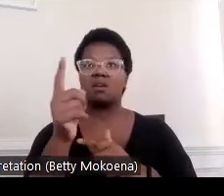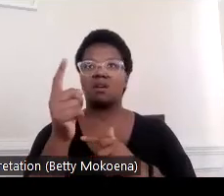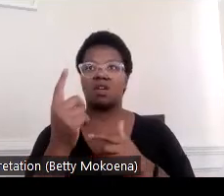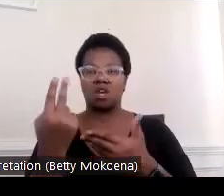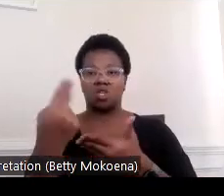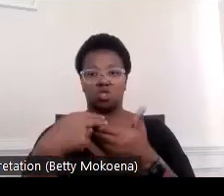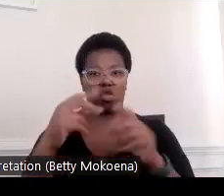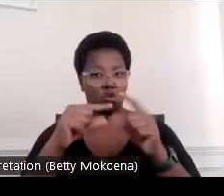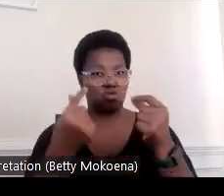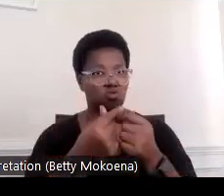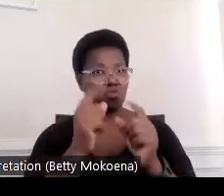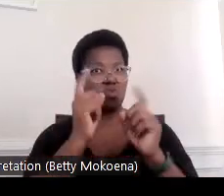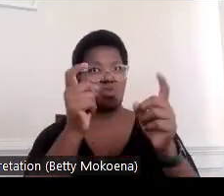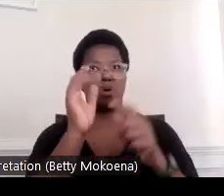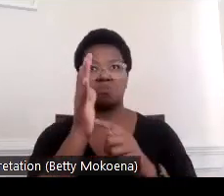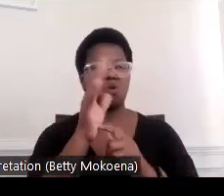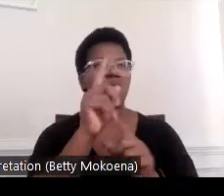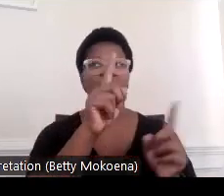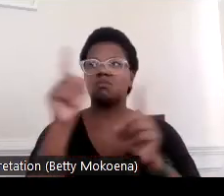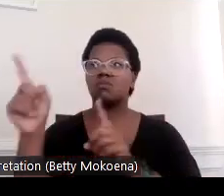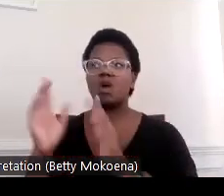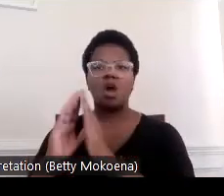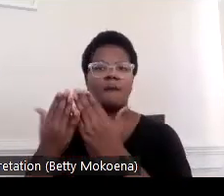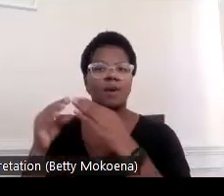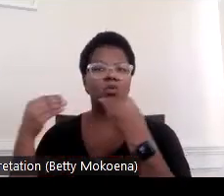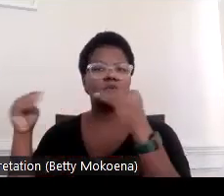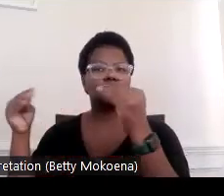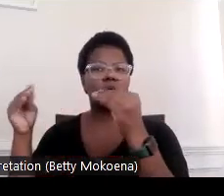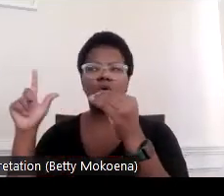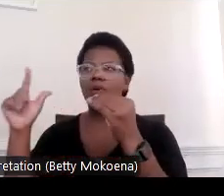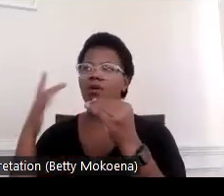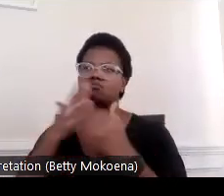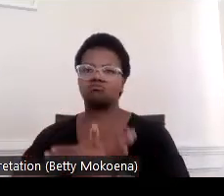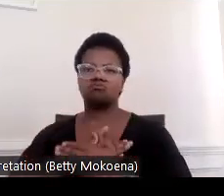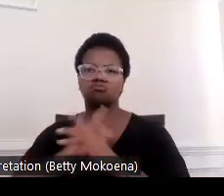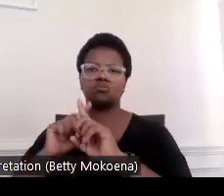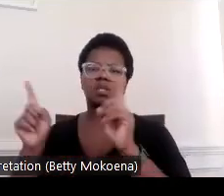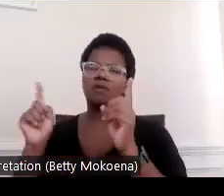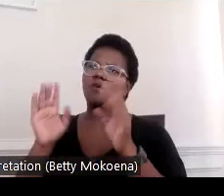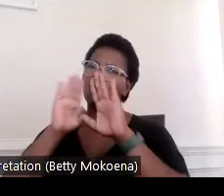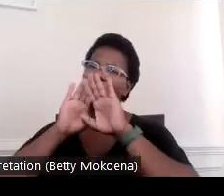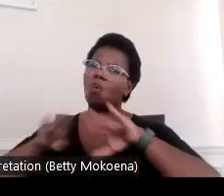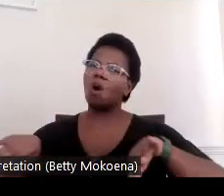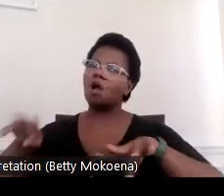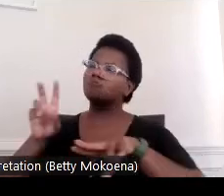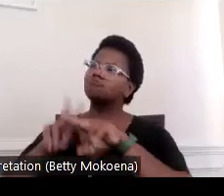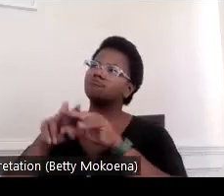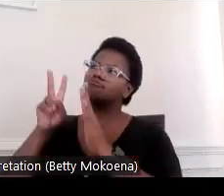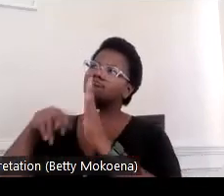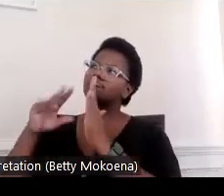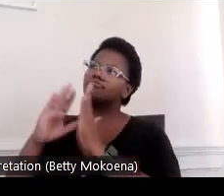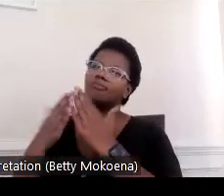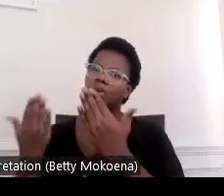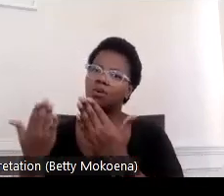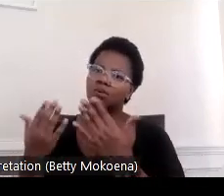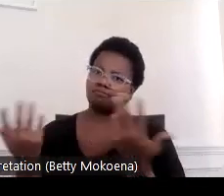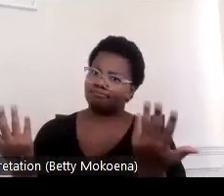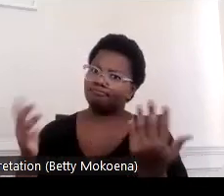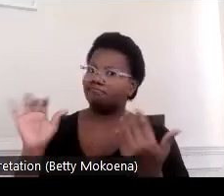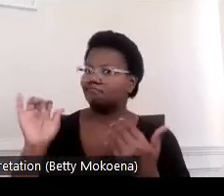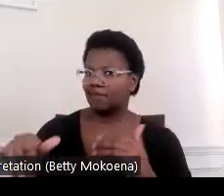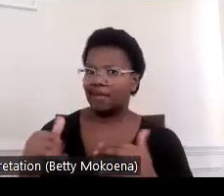verdad o juntarse al grupo pueda ir a una librería a ir a buscar alguna creatividad